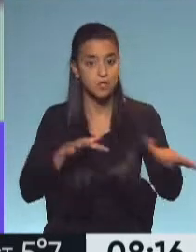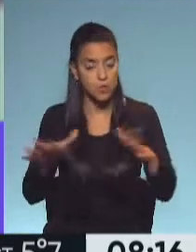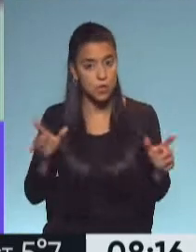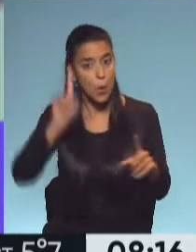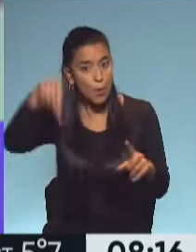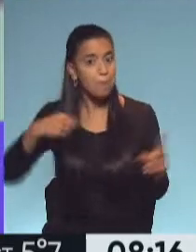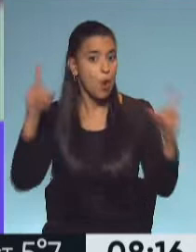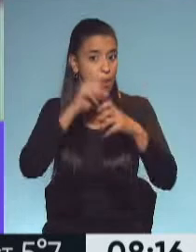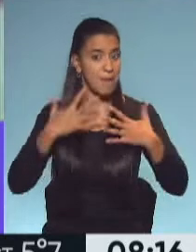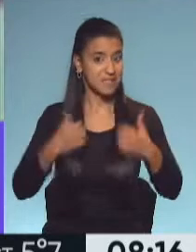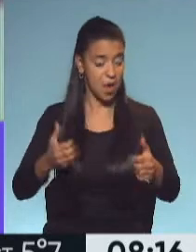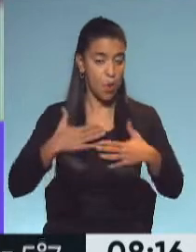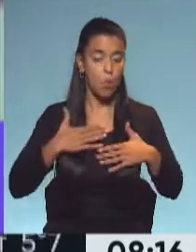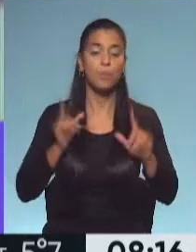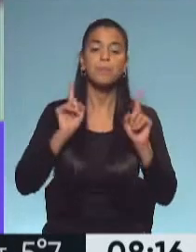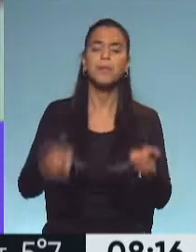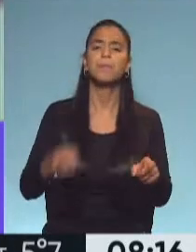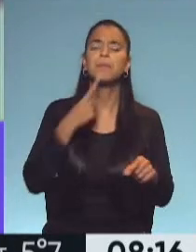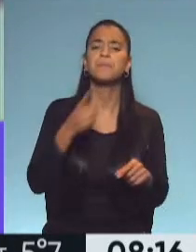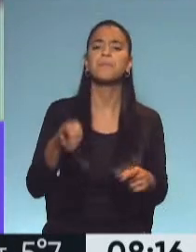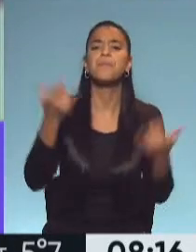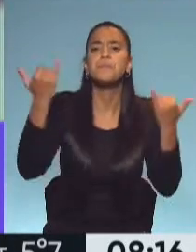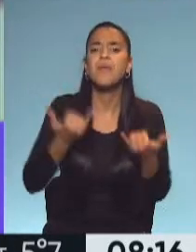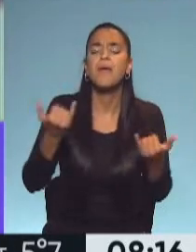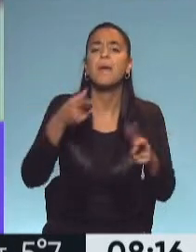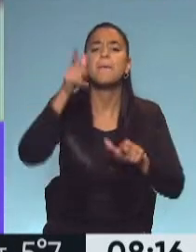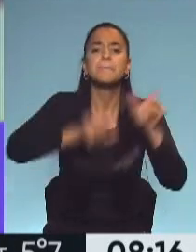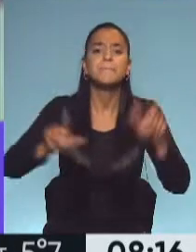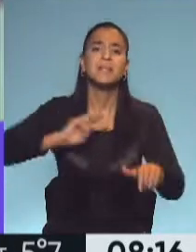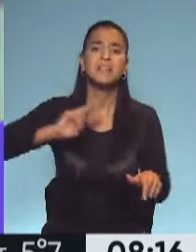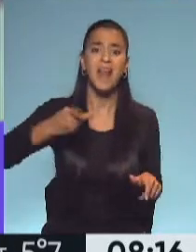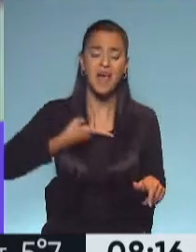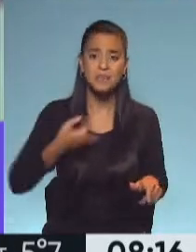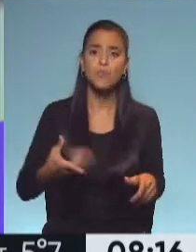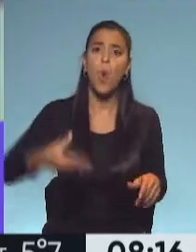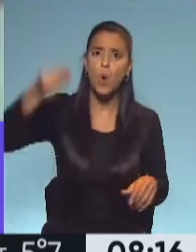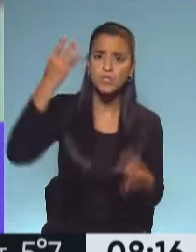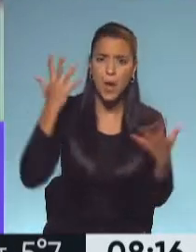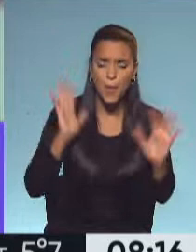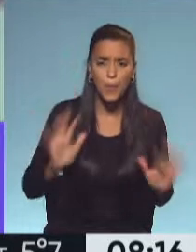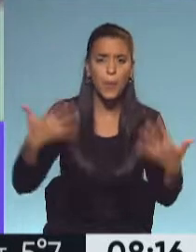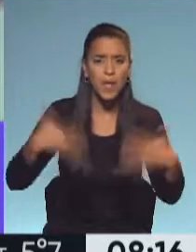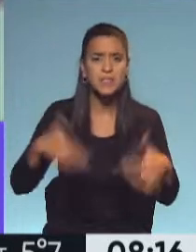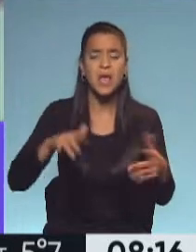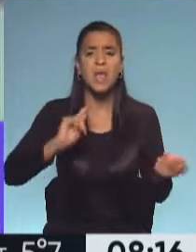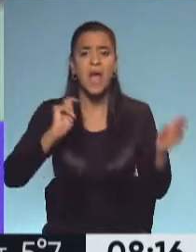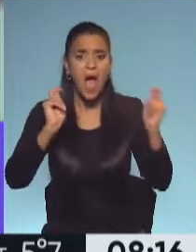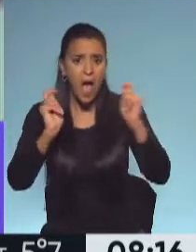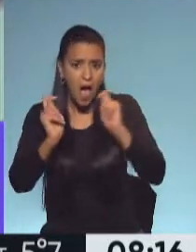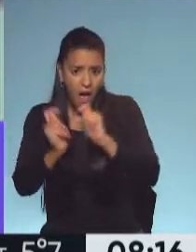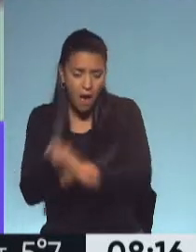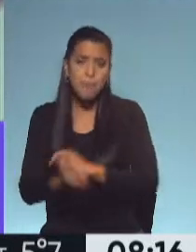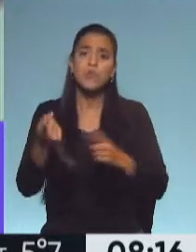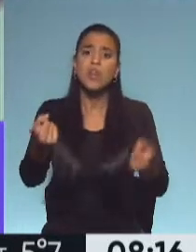problemas de salud, ¿no? Pero más aún eso tiene efectos en las personas trans, que muchas veces tienen que afrontar una transición y esto requiere